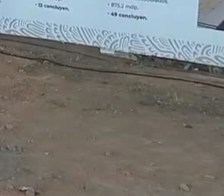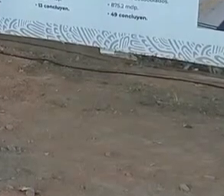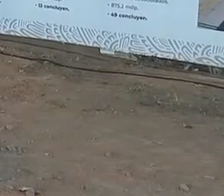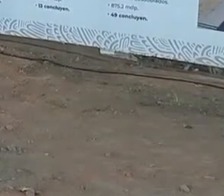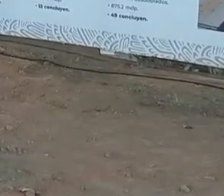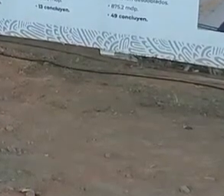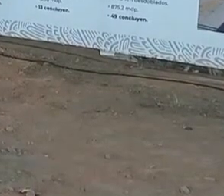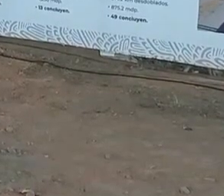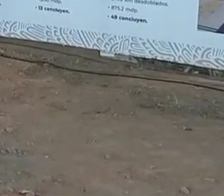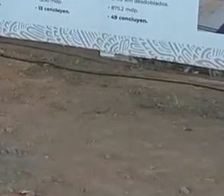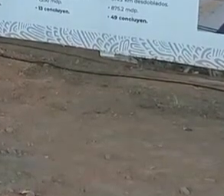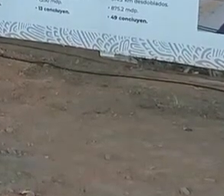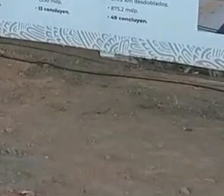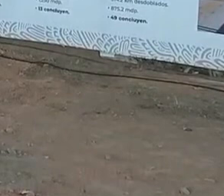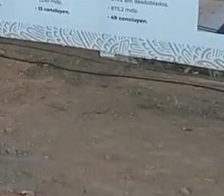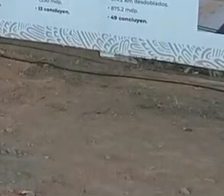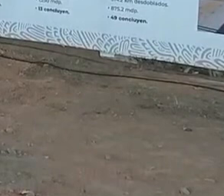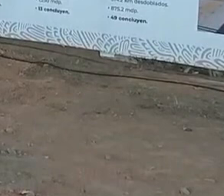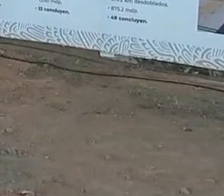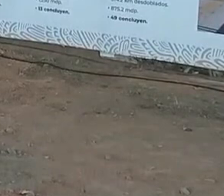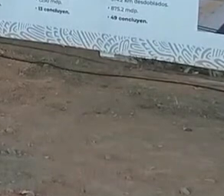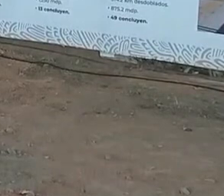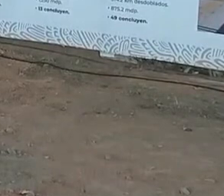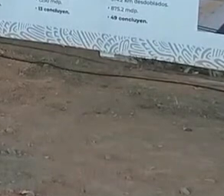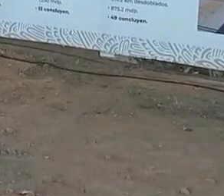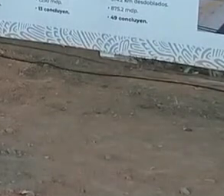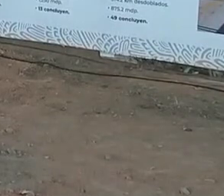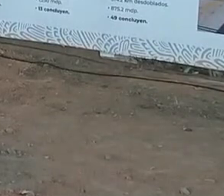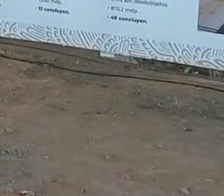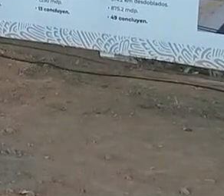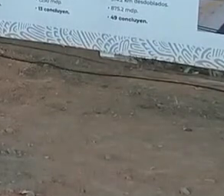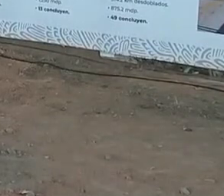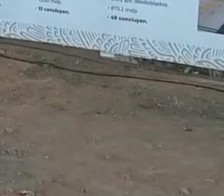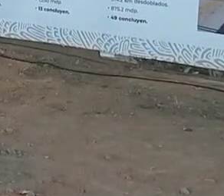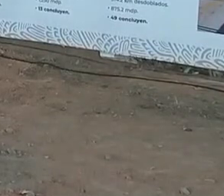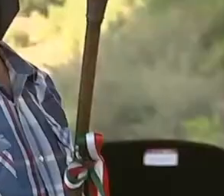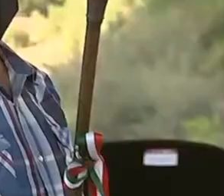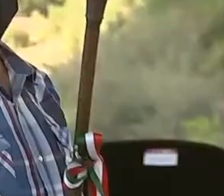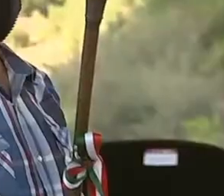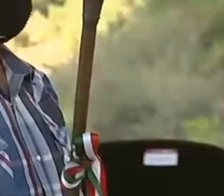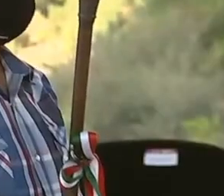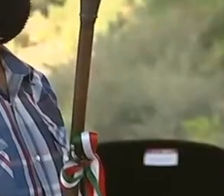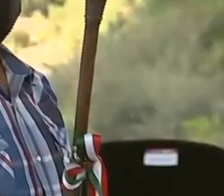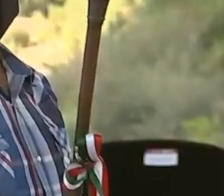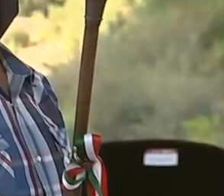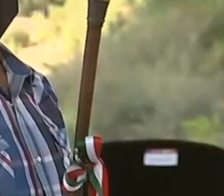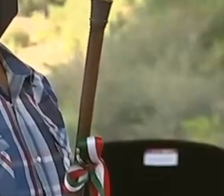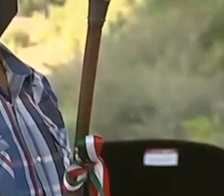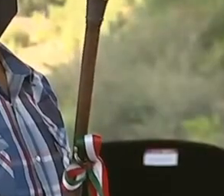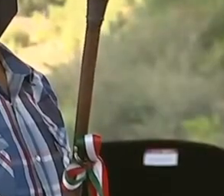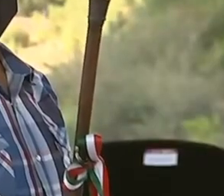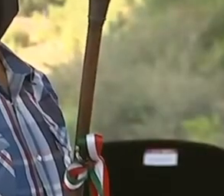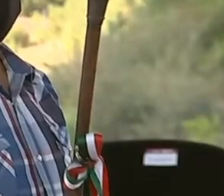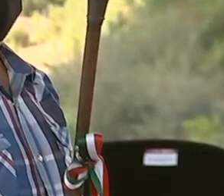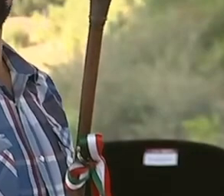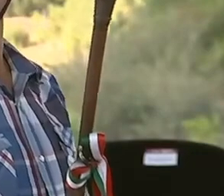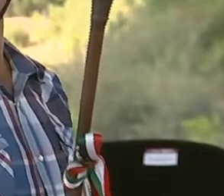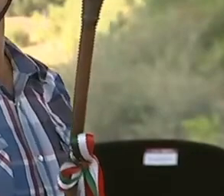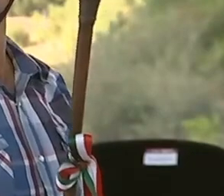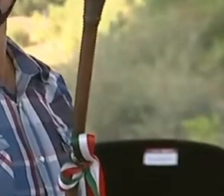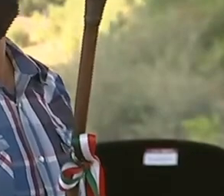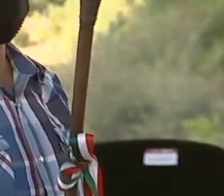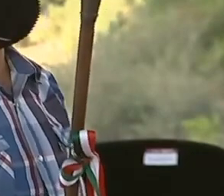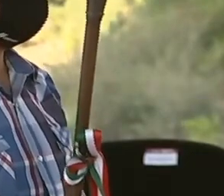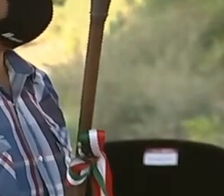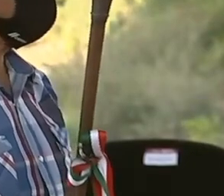ellos, y en función de ese avance, pues ha habido caminos que ha habido que continuar la construcción, y todavía